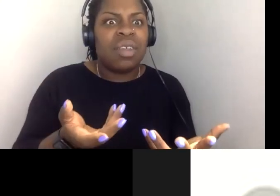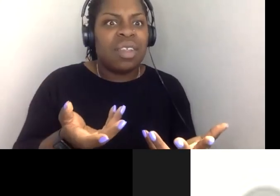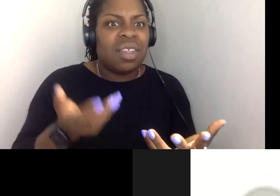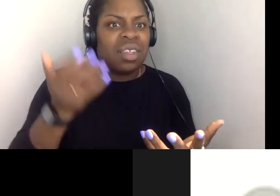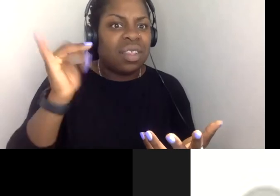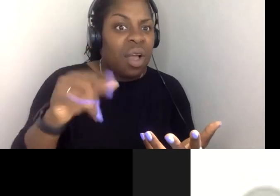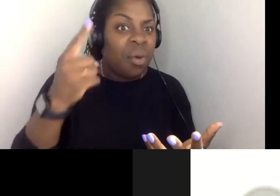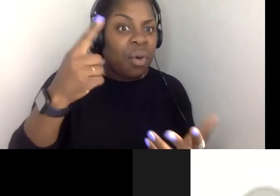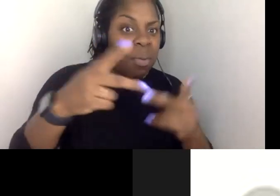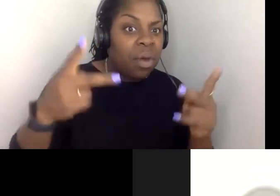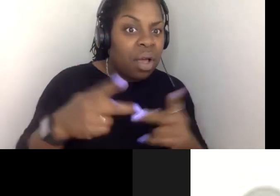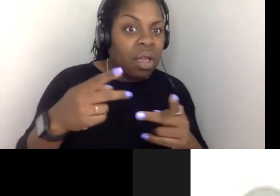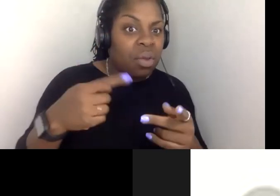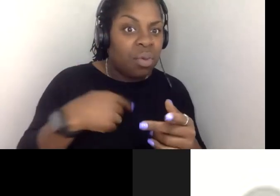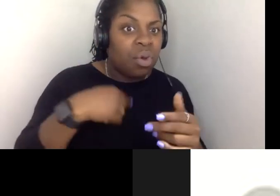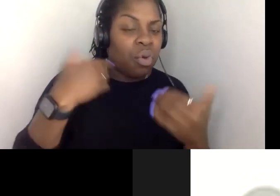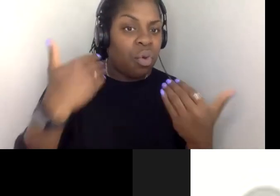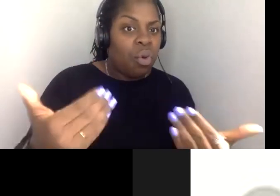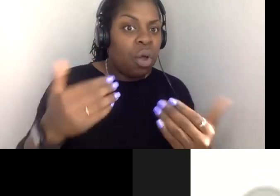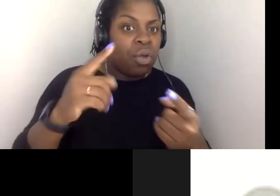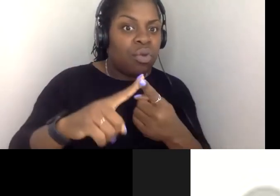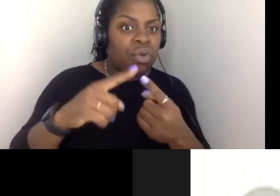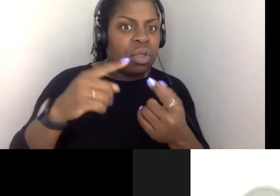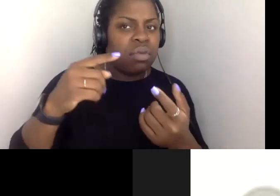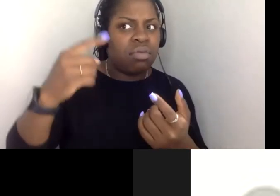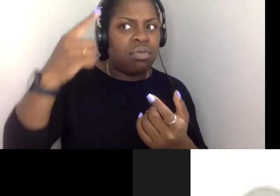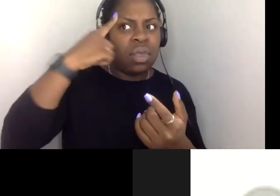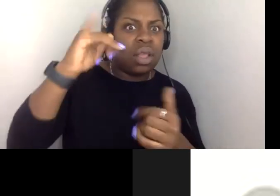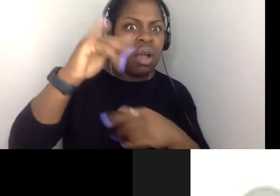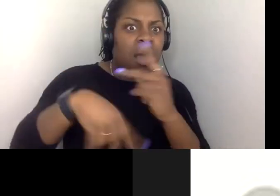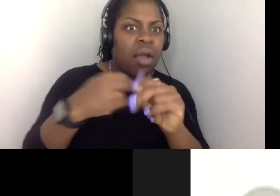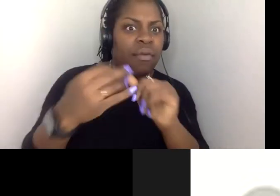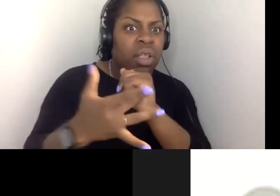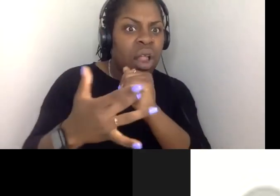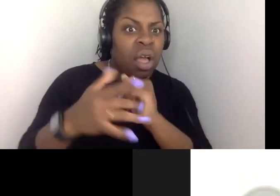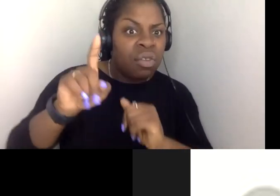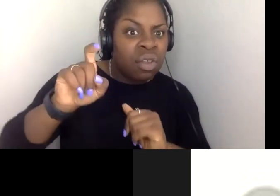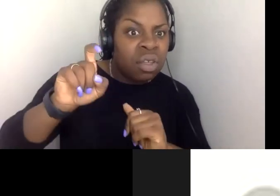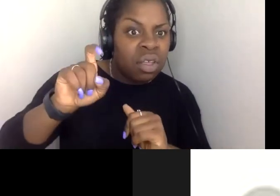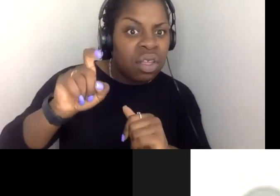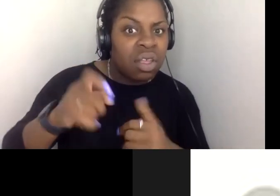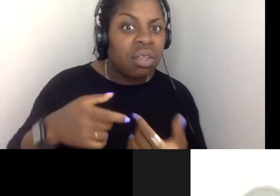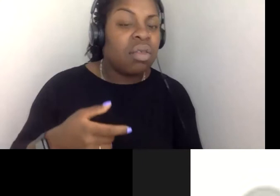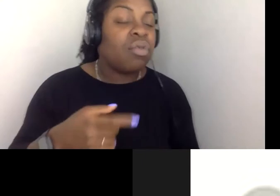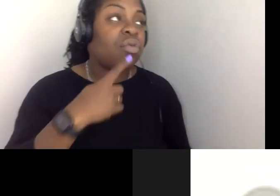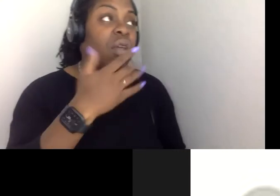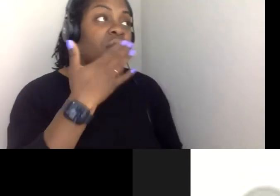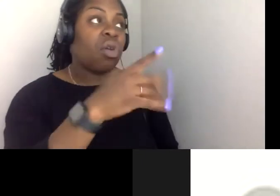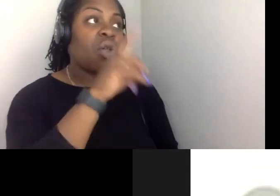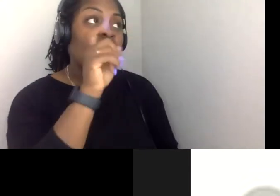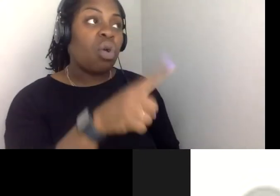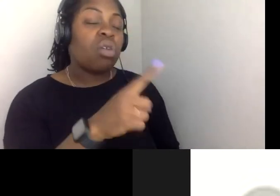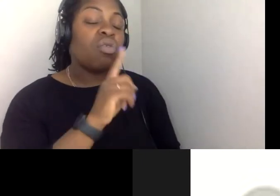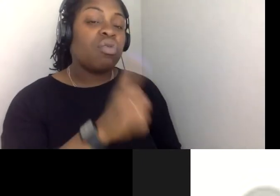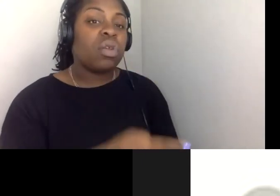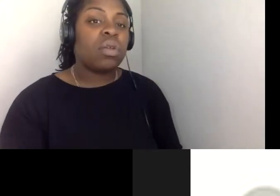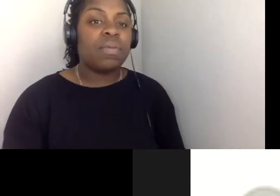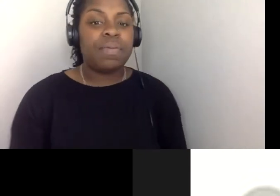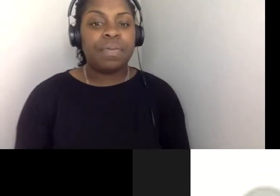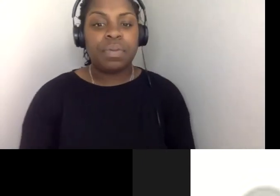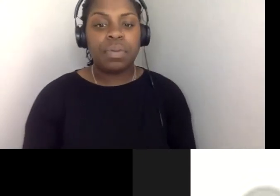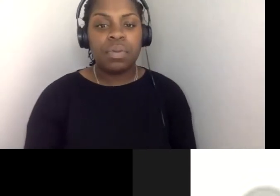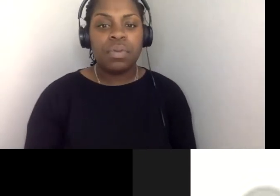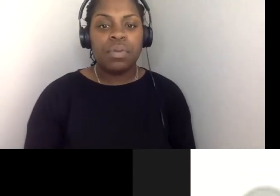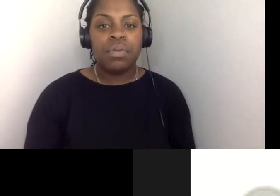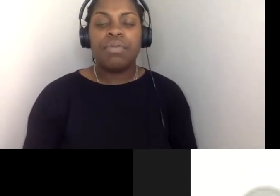el implante en su perro. Tal vez vayamos en esa dirección con este tipo de tecnología. Sí, gracias por contestar